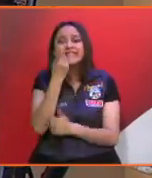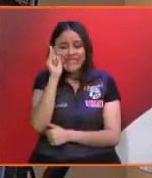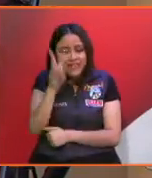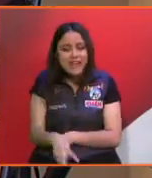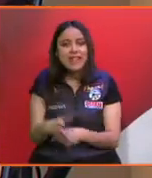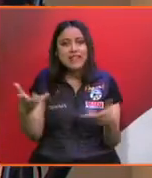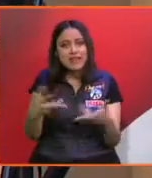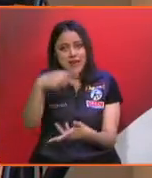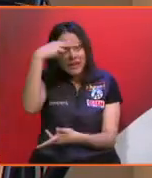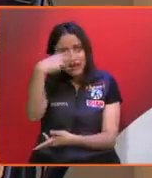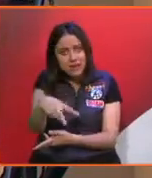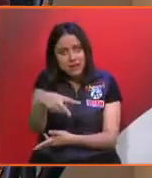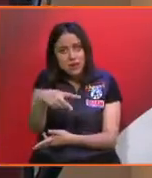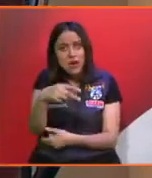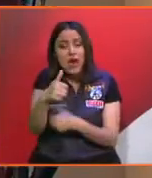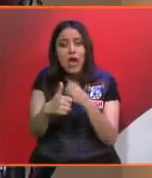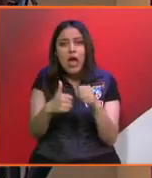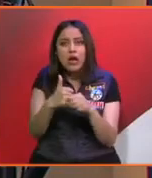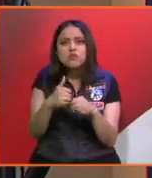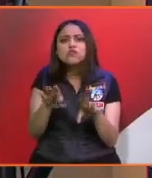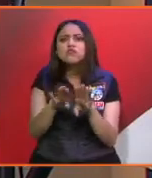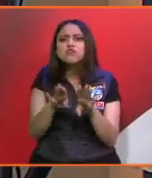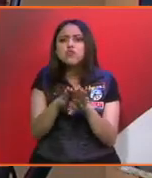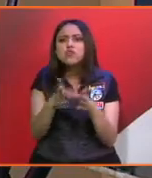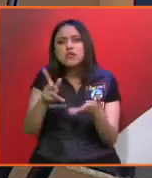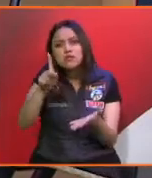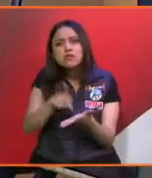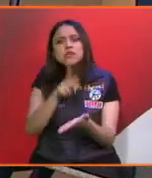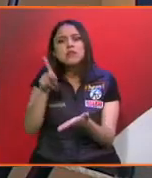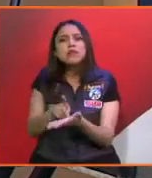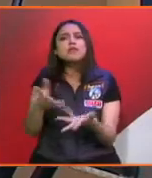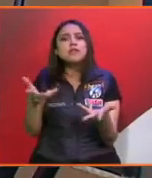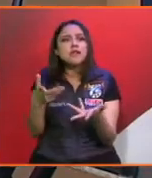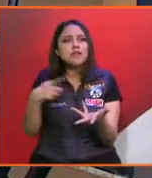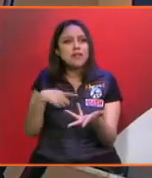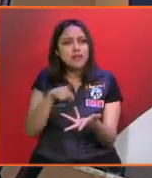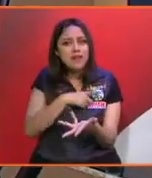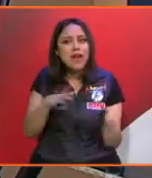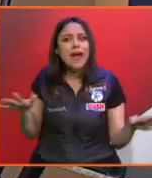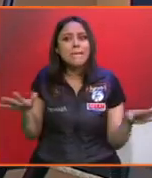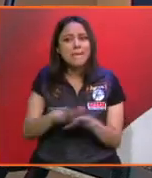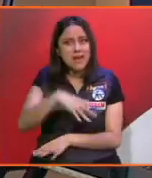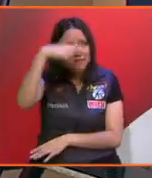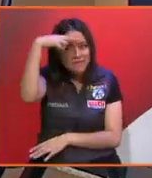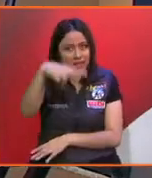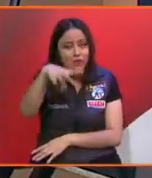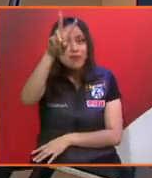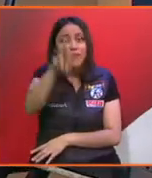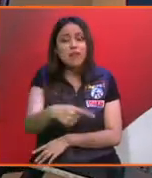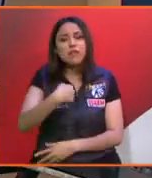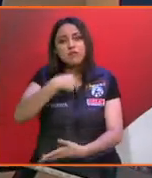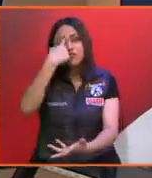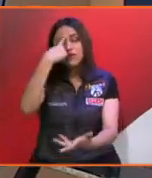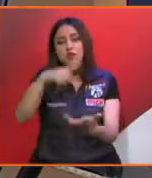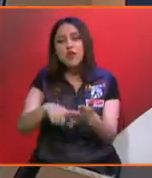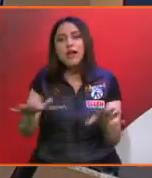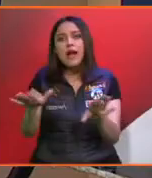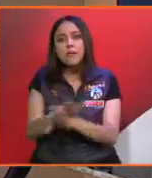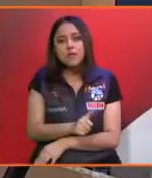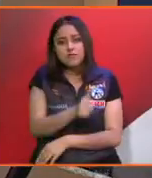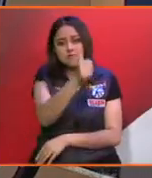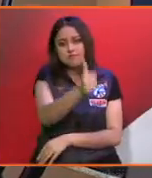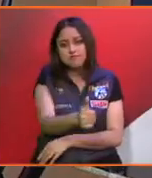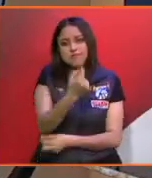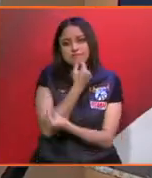Ya lo hemos logrado durante tantos años, ¿por qué no volverlo a hacer? ¿Por qué no ser parte del cambio en México? Y yo creo que el cambio comienza desde